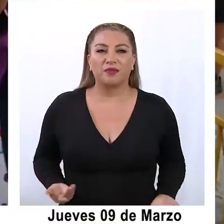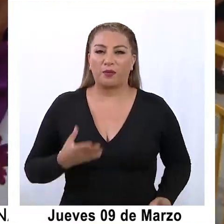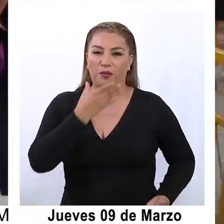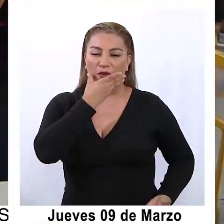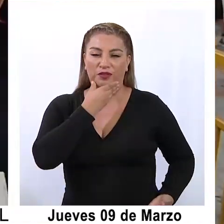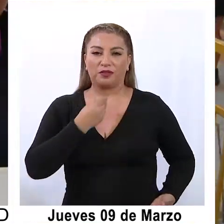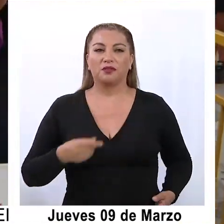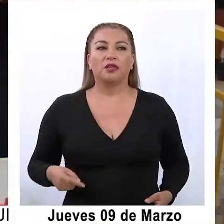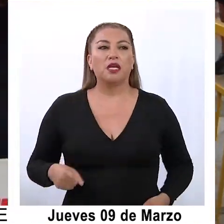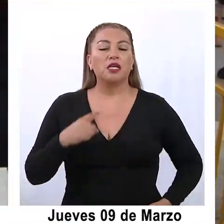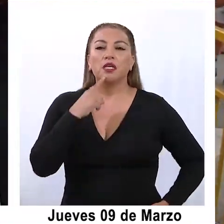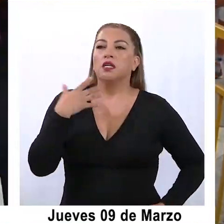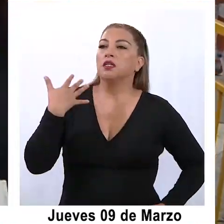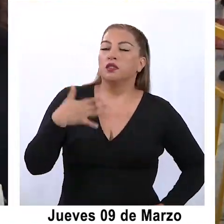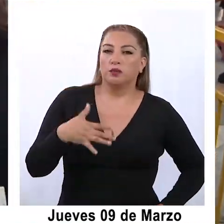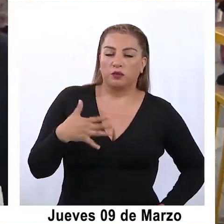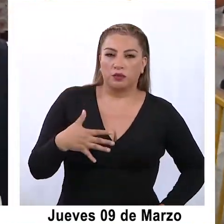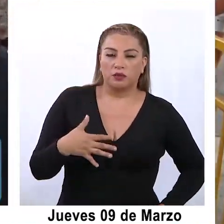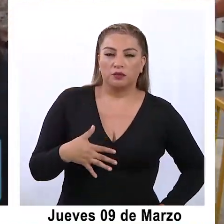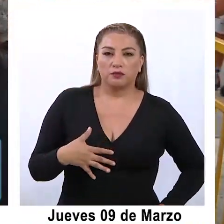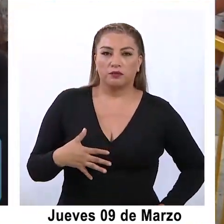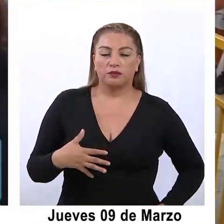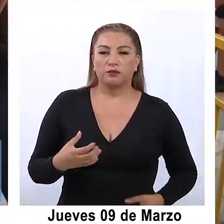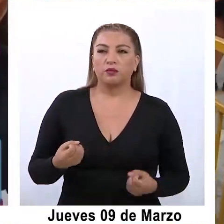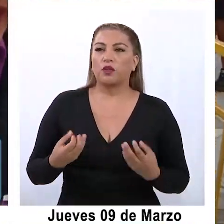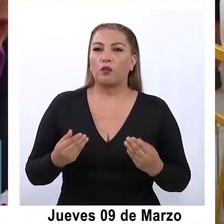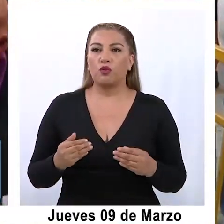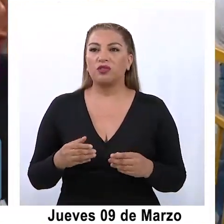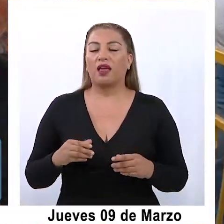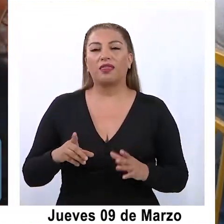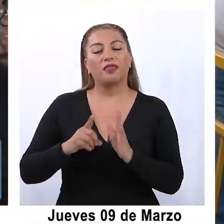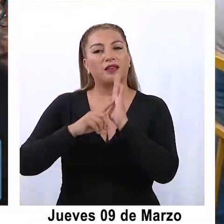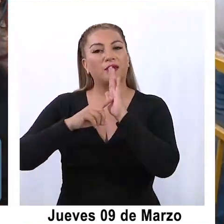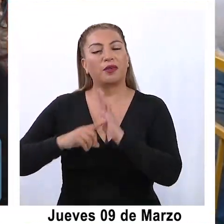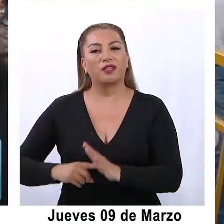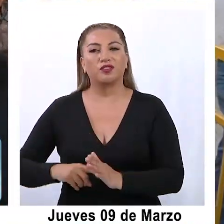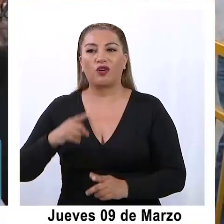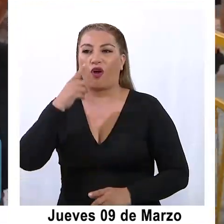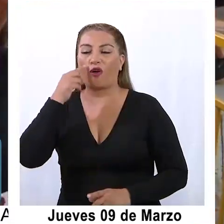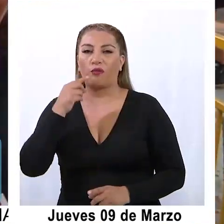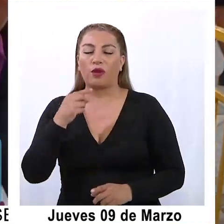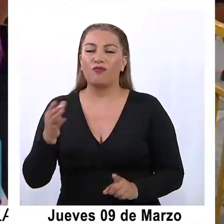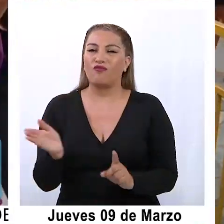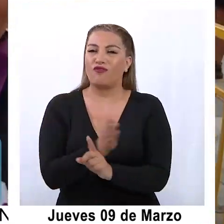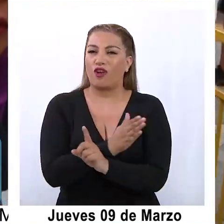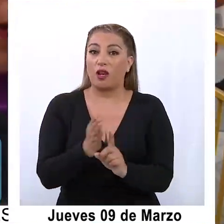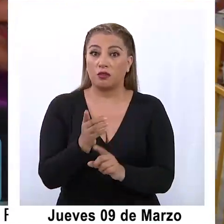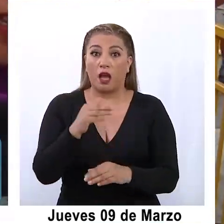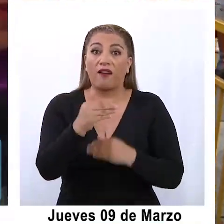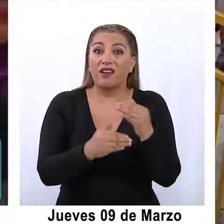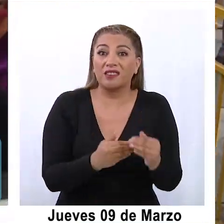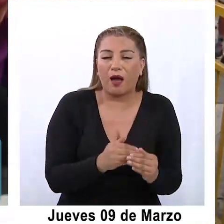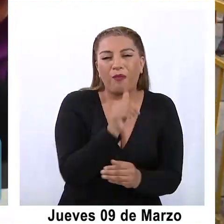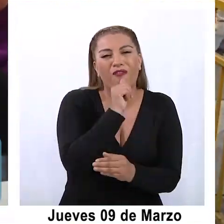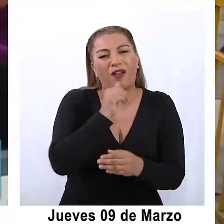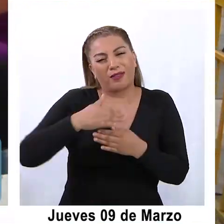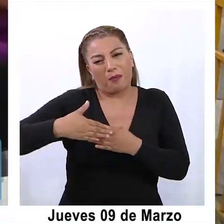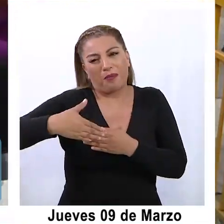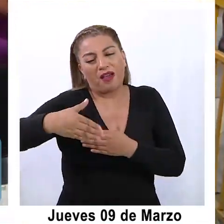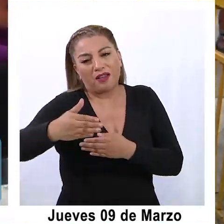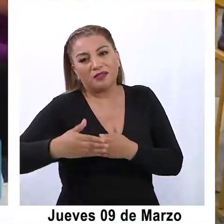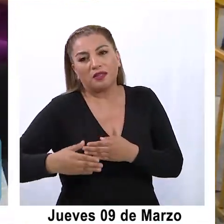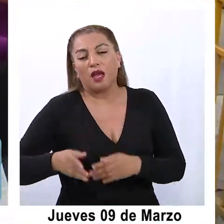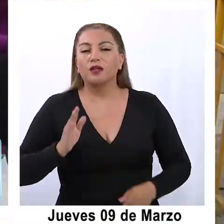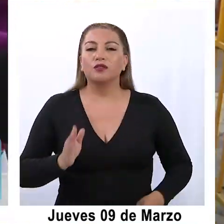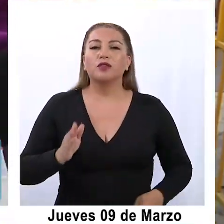Hermoso. Es súper importante porque todavía tenemos muchas brechas, mucha discriminación, sufrimos mucha violencia. Se ha avanzado, pero falta demasiado. Por eso nos